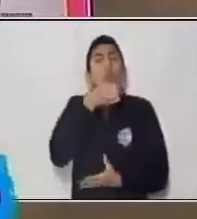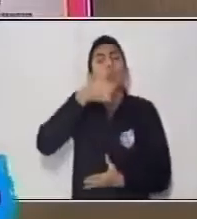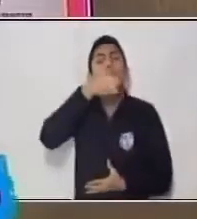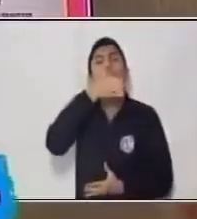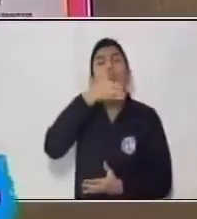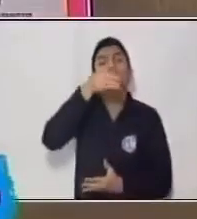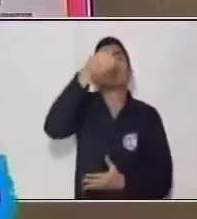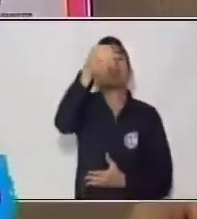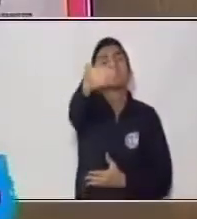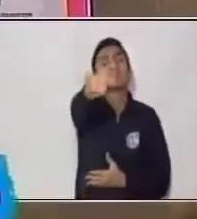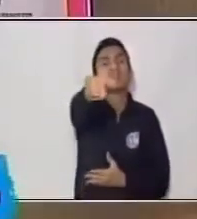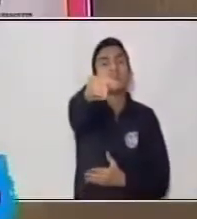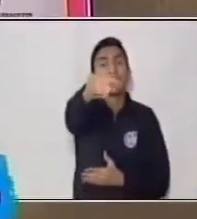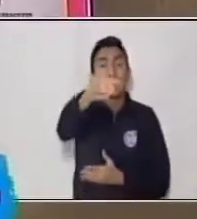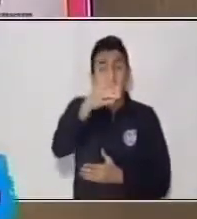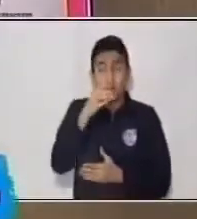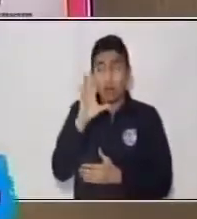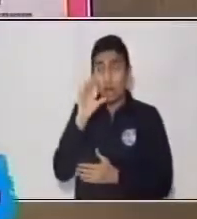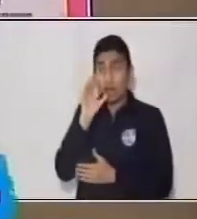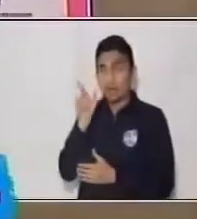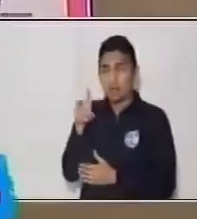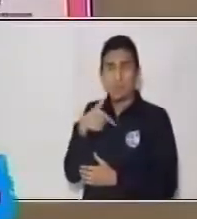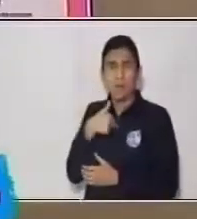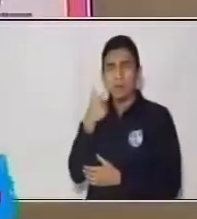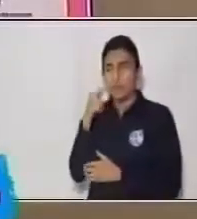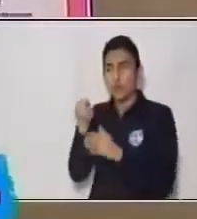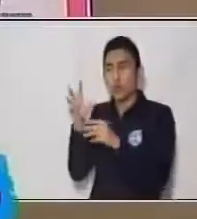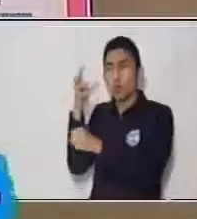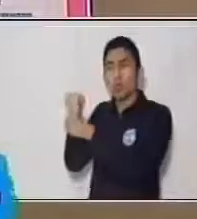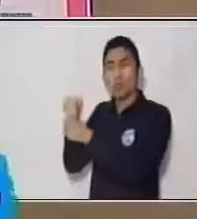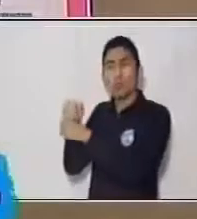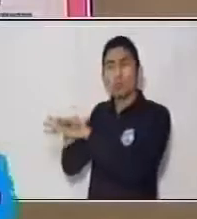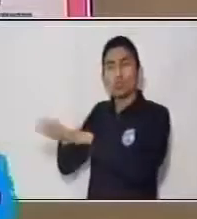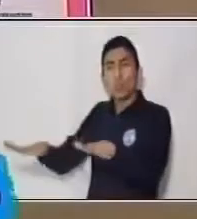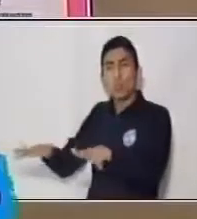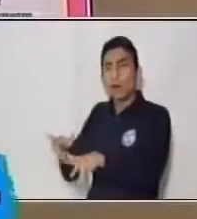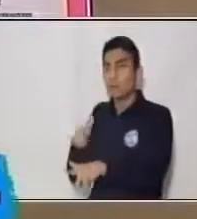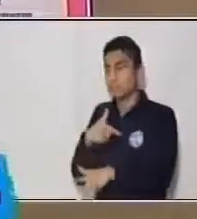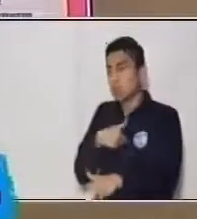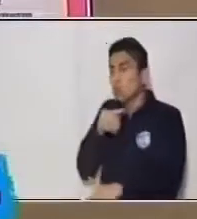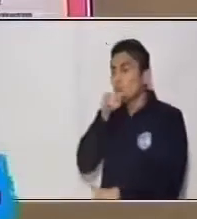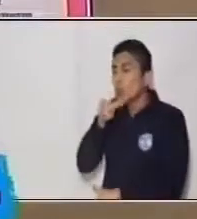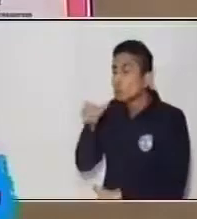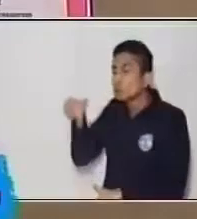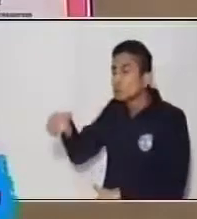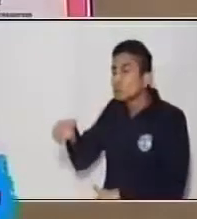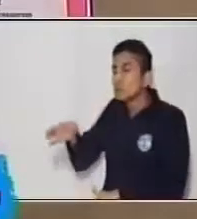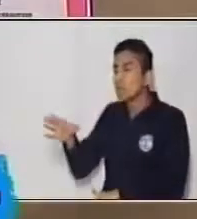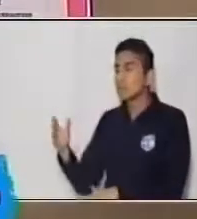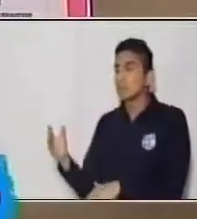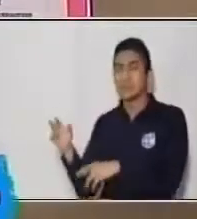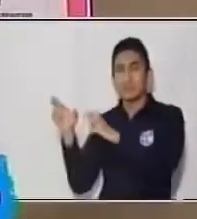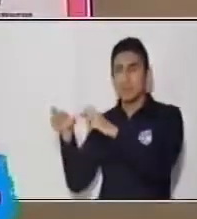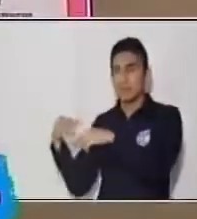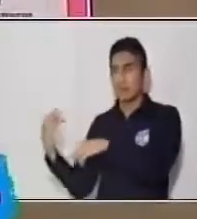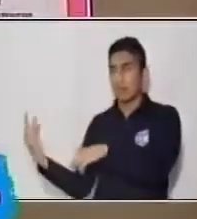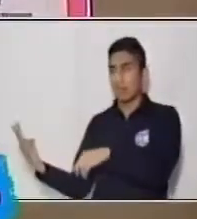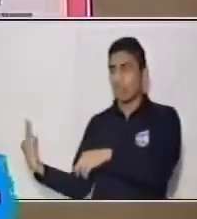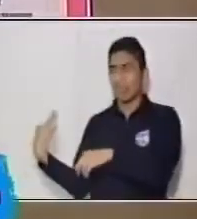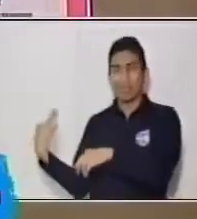cuchum, le hablan a la tumba y se le ofrece en una jícara y el muerto